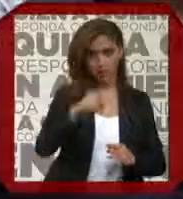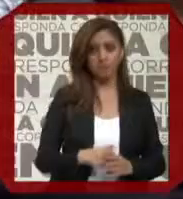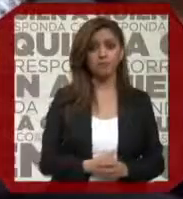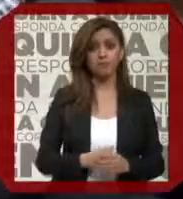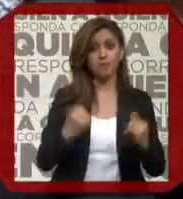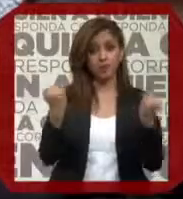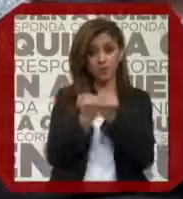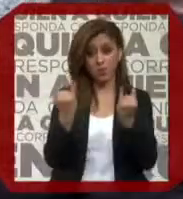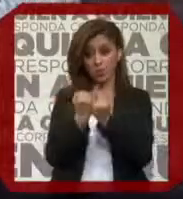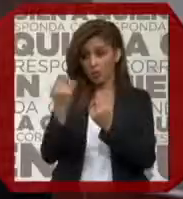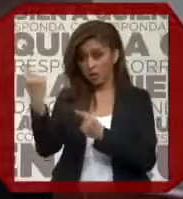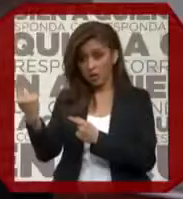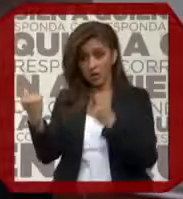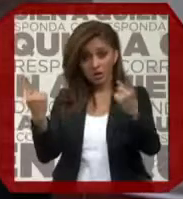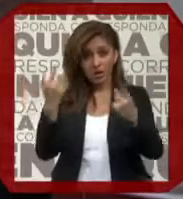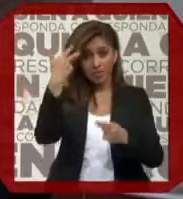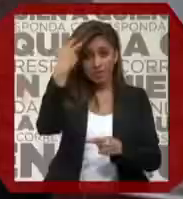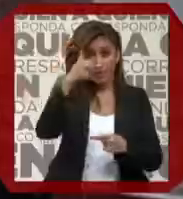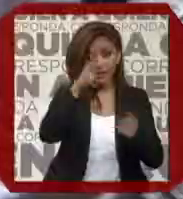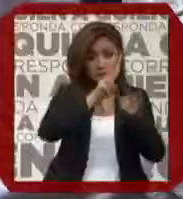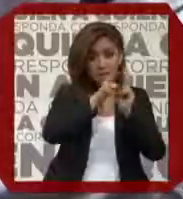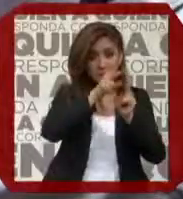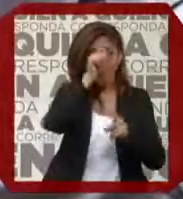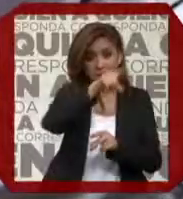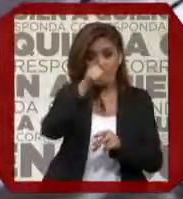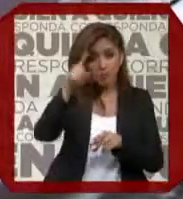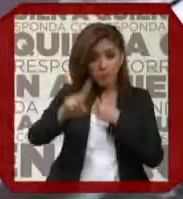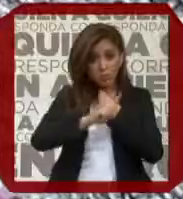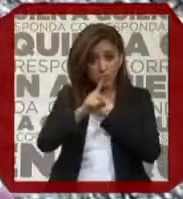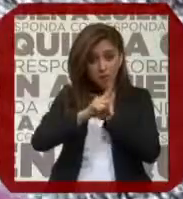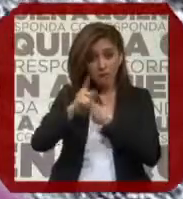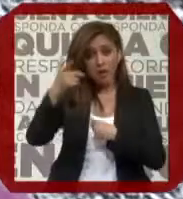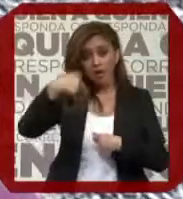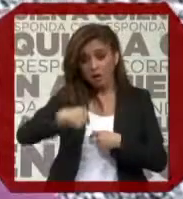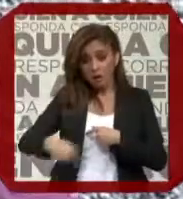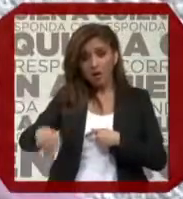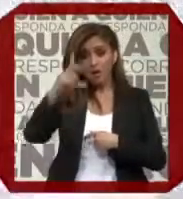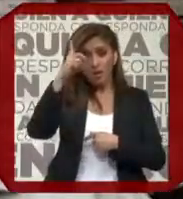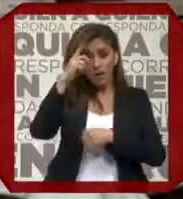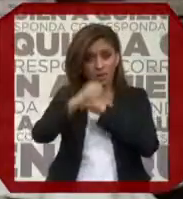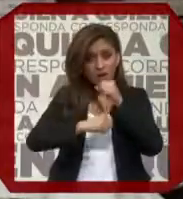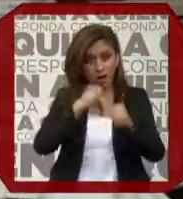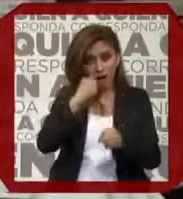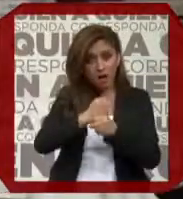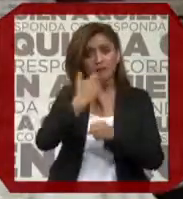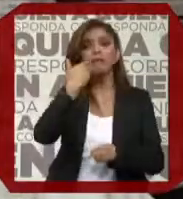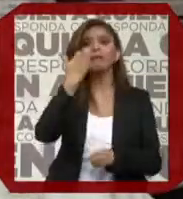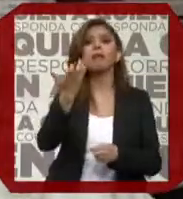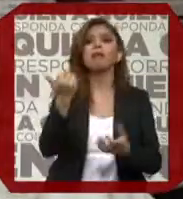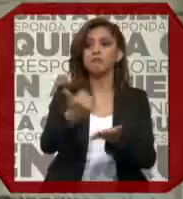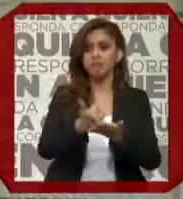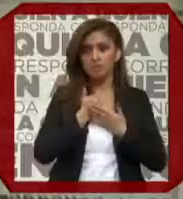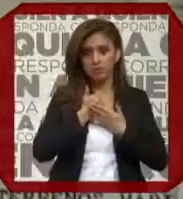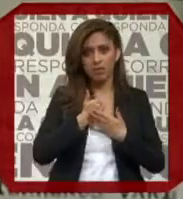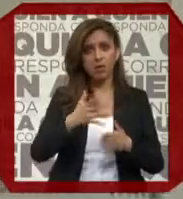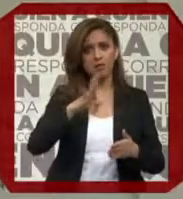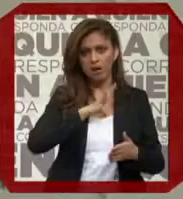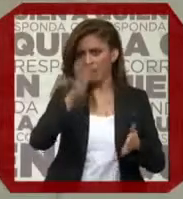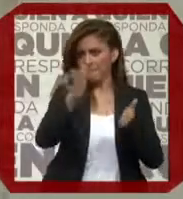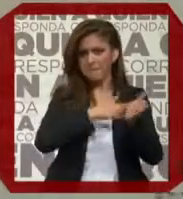13 vecinos más se encuentran en la misma situación y desde hace casi 30 años buscan respuesta. Tenemos todos los recibos de